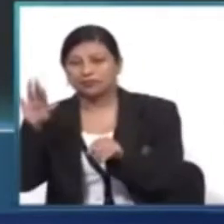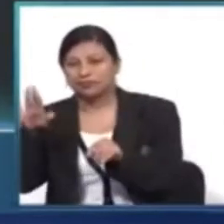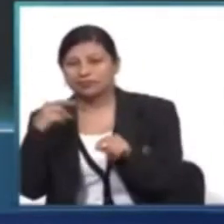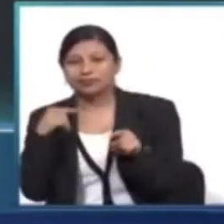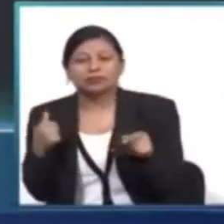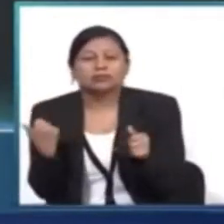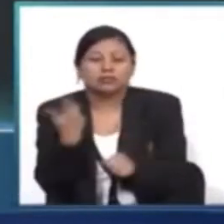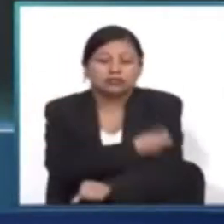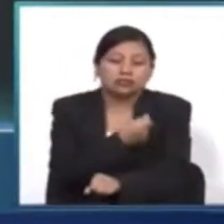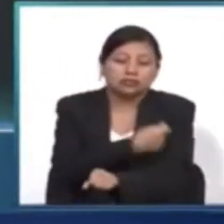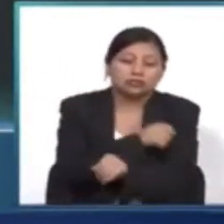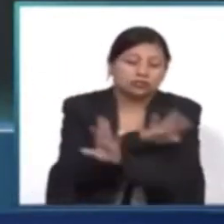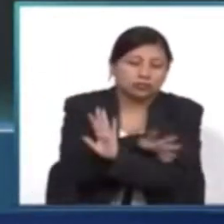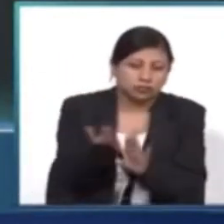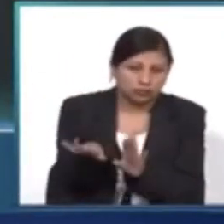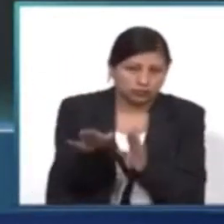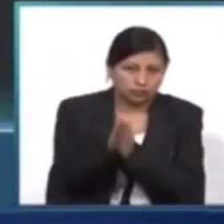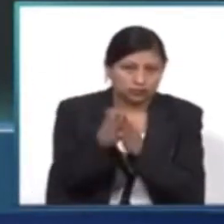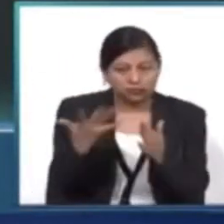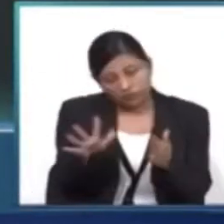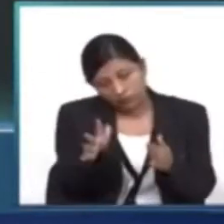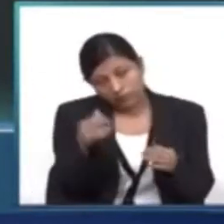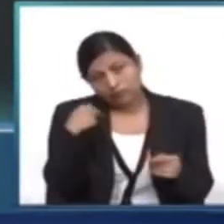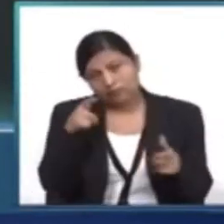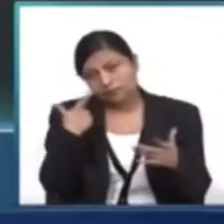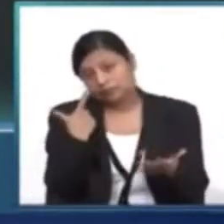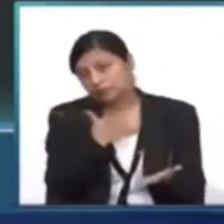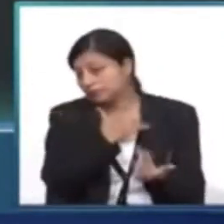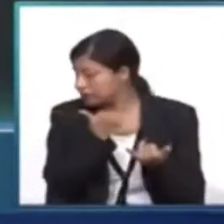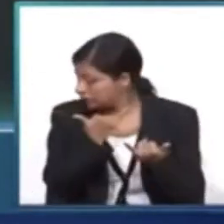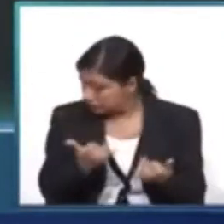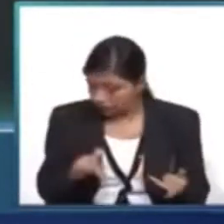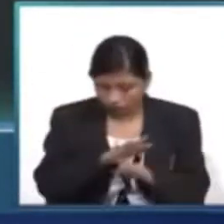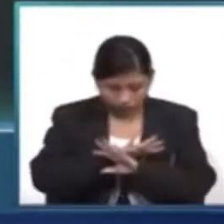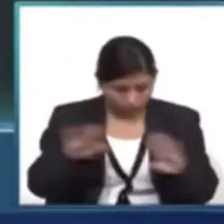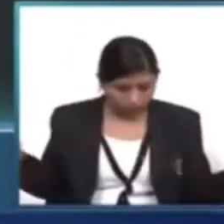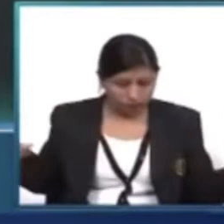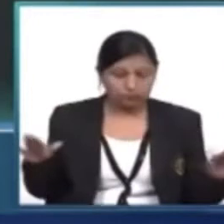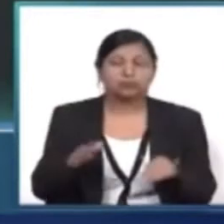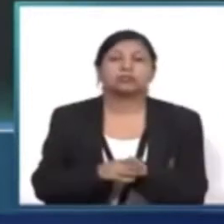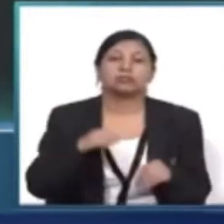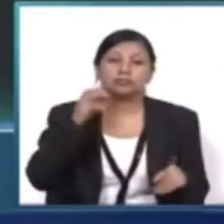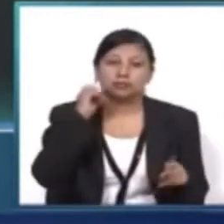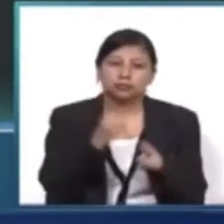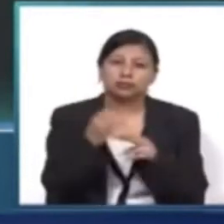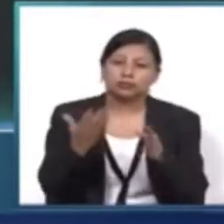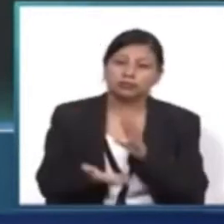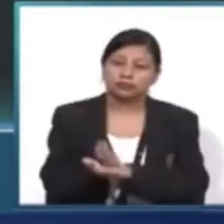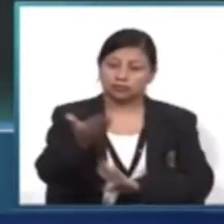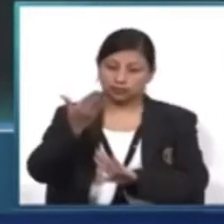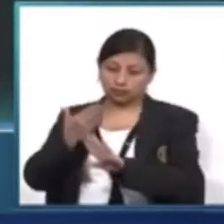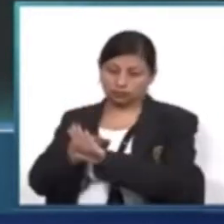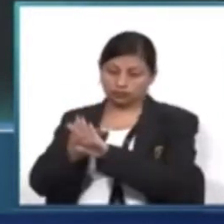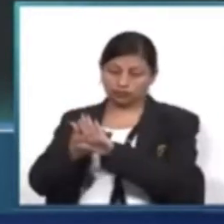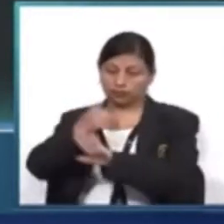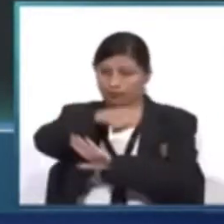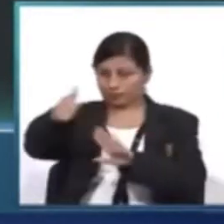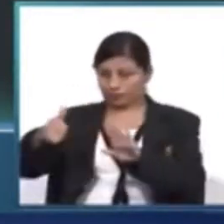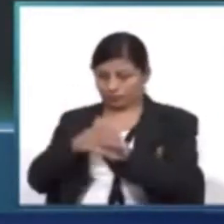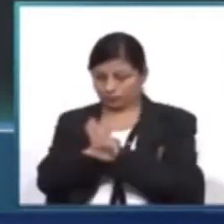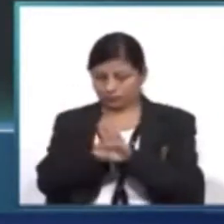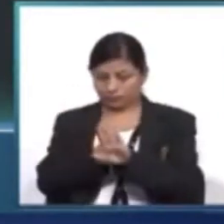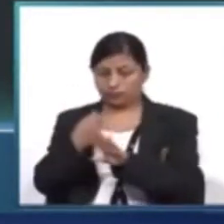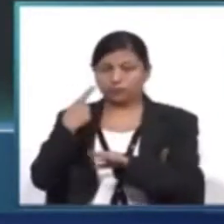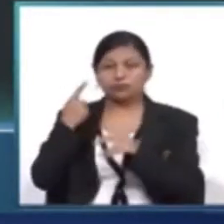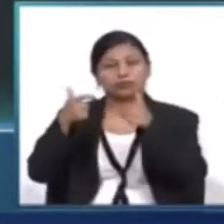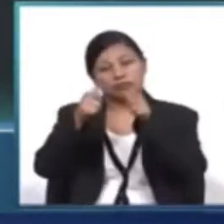el portafolio de regulación estaba listo para Pfizer. Y obviamente viene detrás el de AstraZeneca. O sea, que ellos están